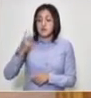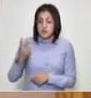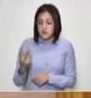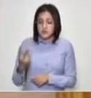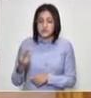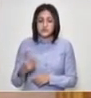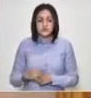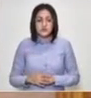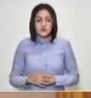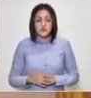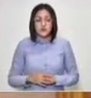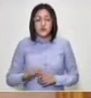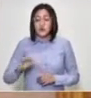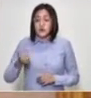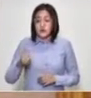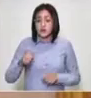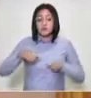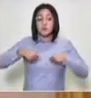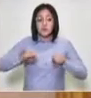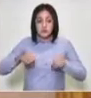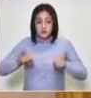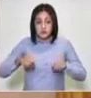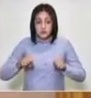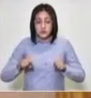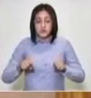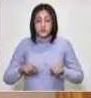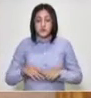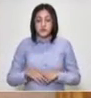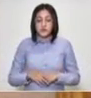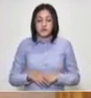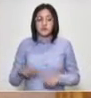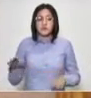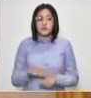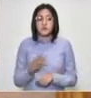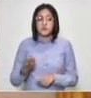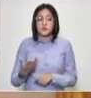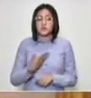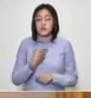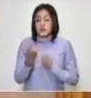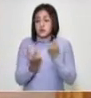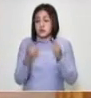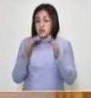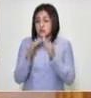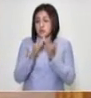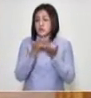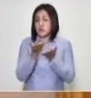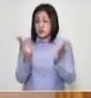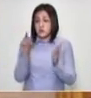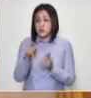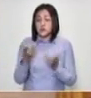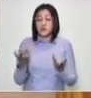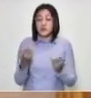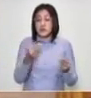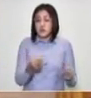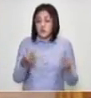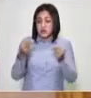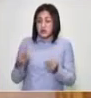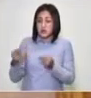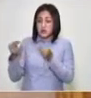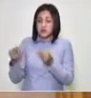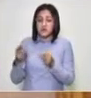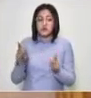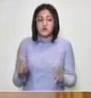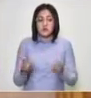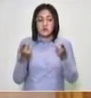22, 11 motocicletas, ya que cateamos algunos domicilios de una negociación